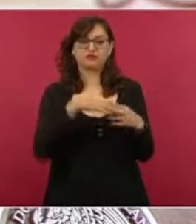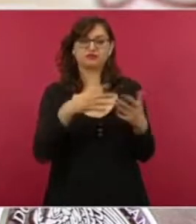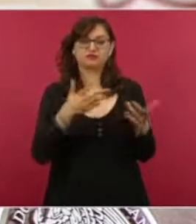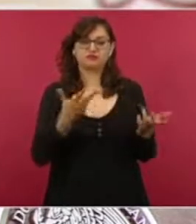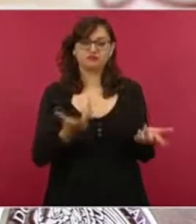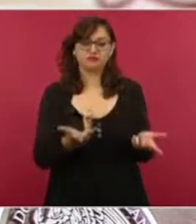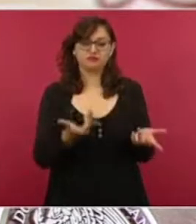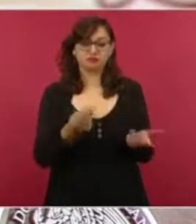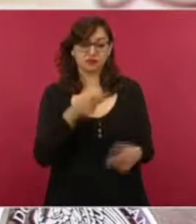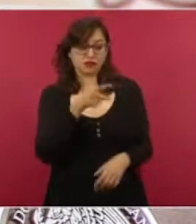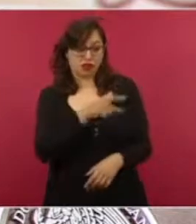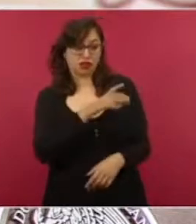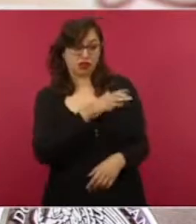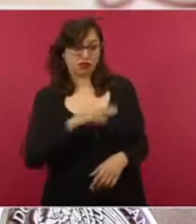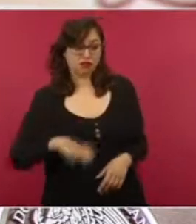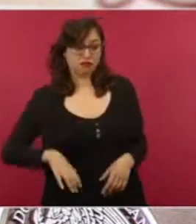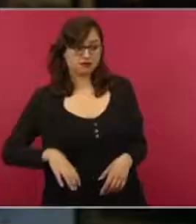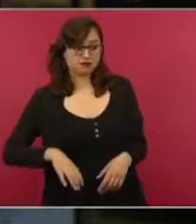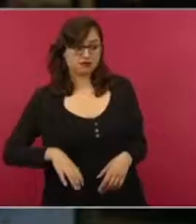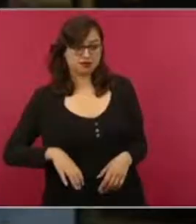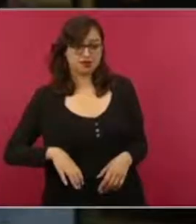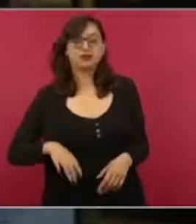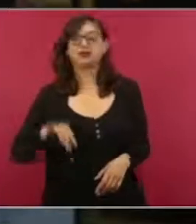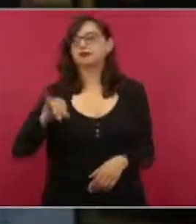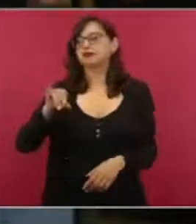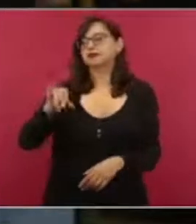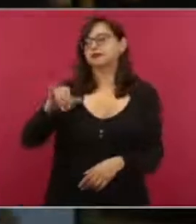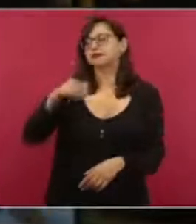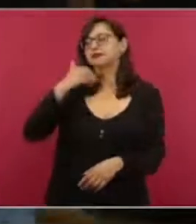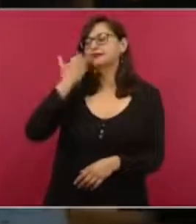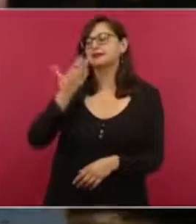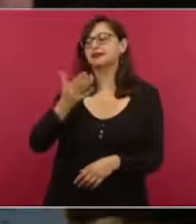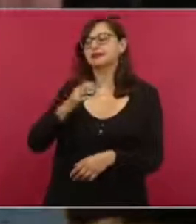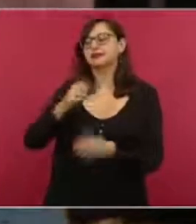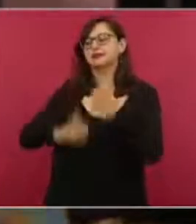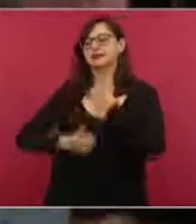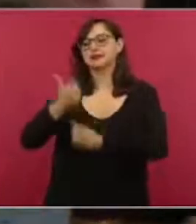Seguramente es candidato él. Sí, él quiere reelegirse.